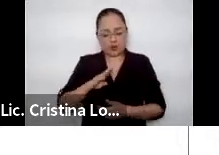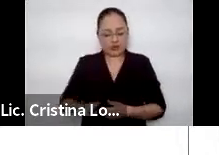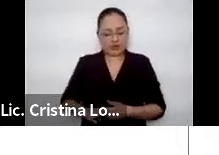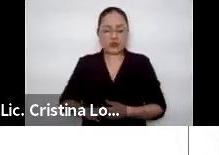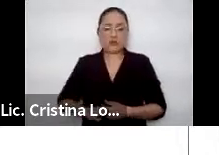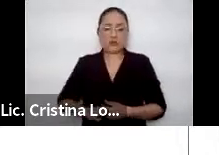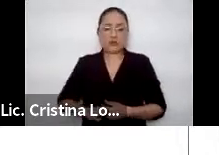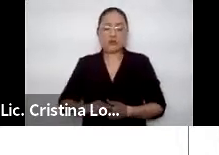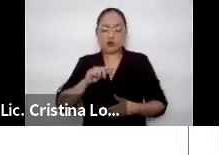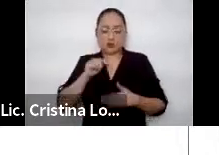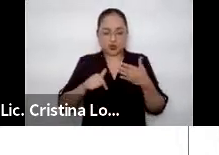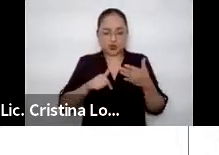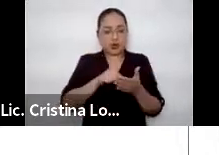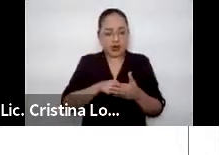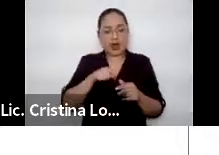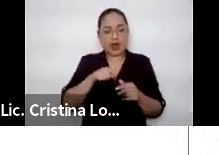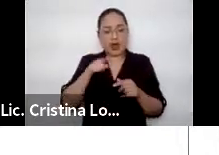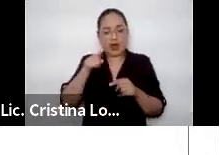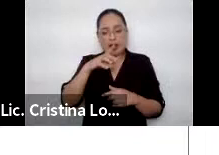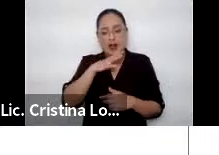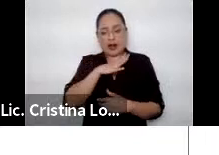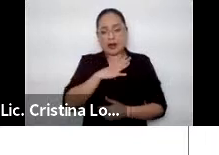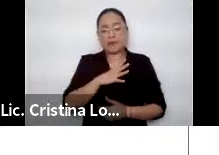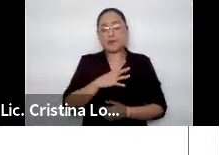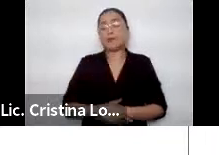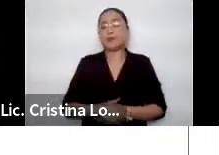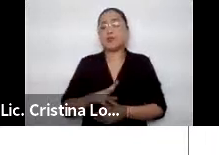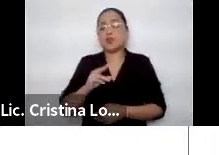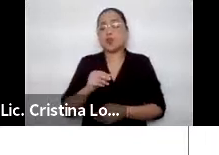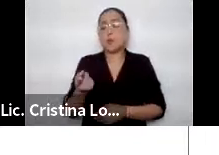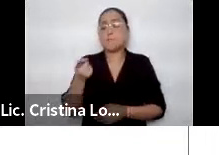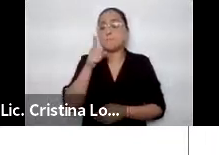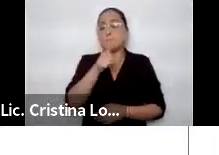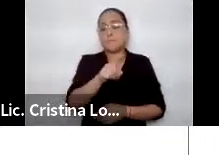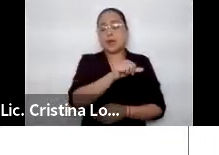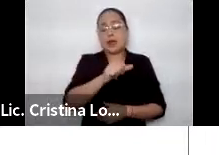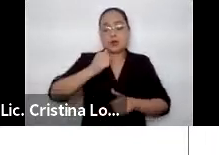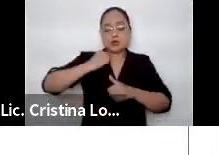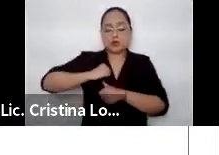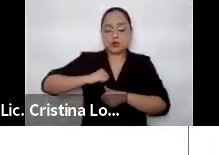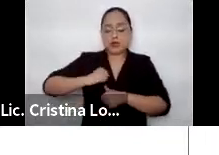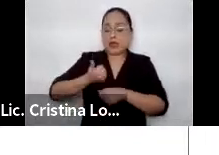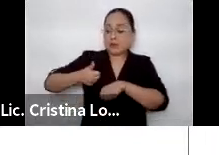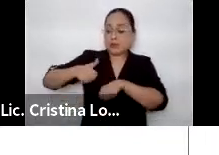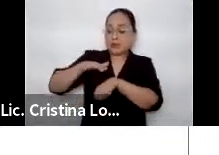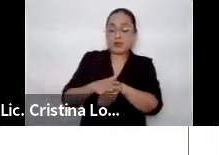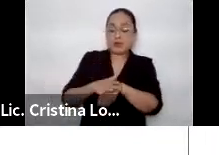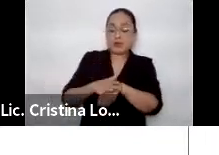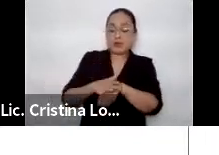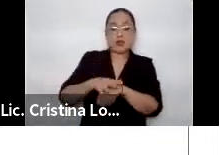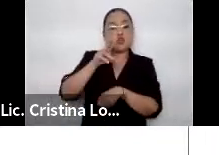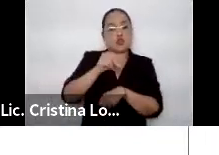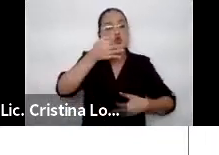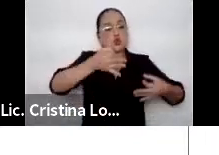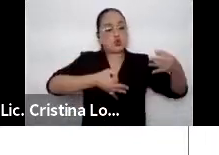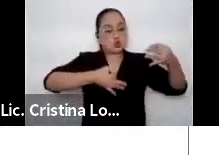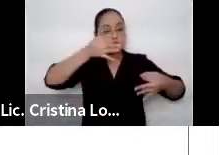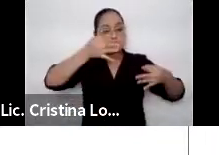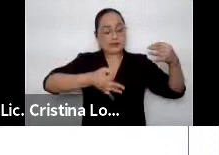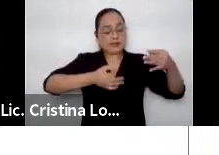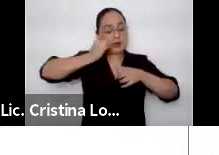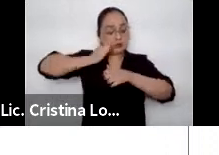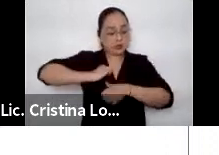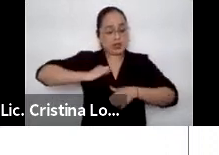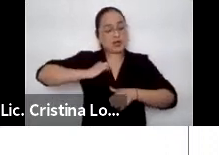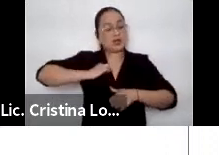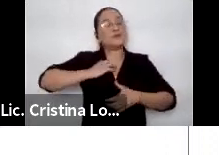determinado. Recuerden, siempre va a obligar no a las autoridades administrativas, sino a las autoridades jurisdiccionales. Entonces,